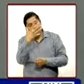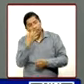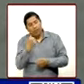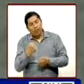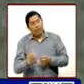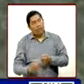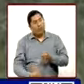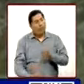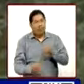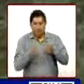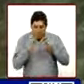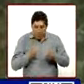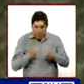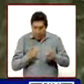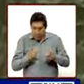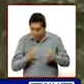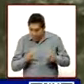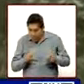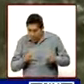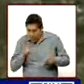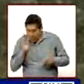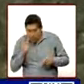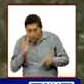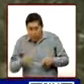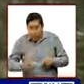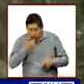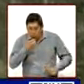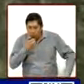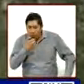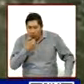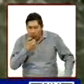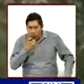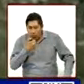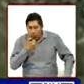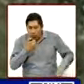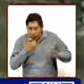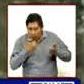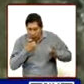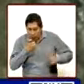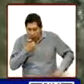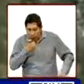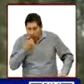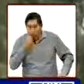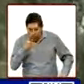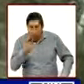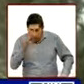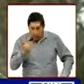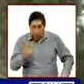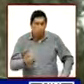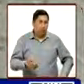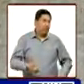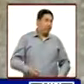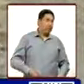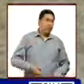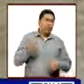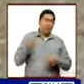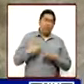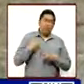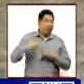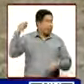así descartar cualquier situación llamativa que se pueda tener en estos accidentados terrenos.